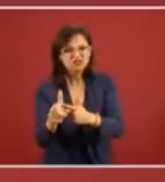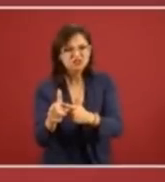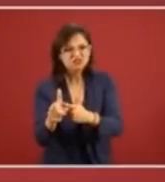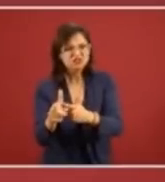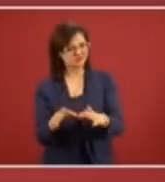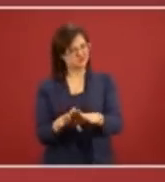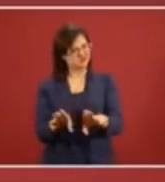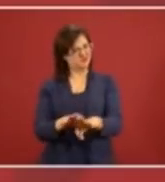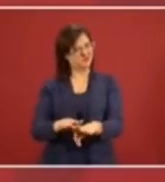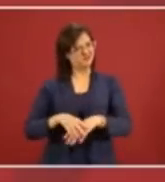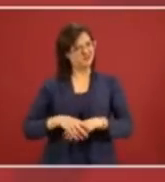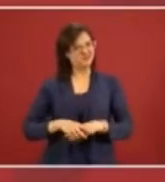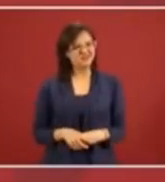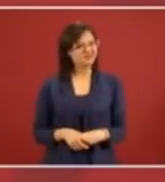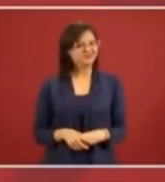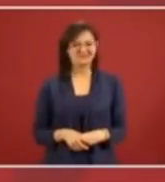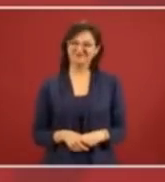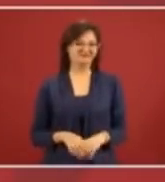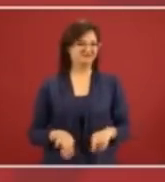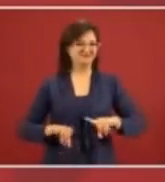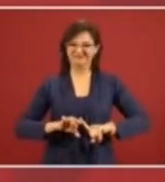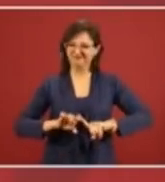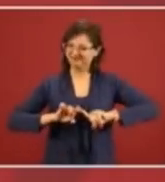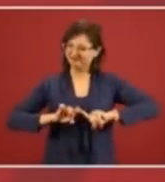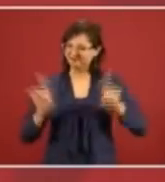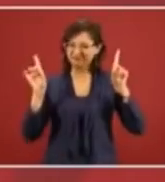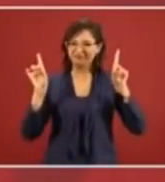Al contrario, lo que tenemos que hacer es